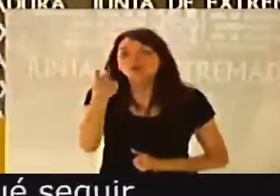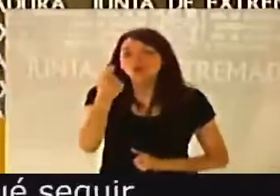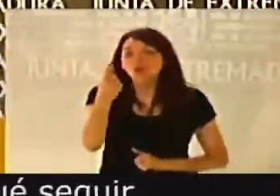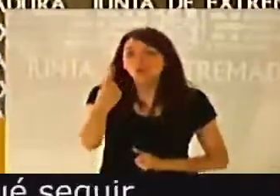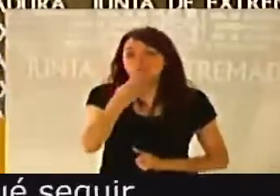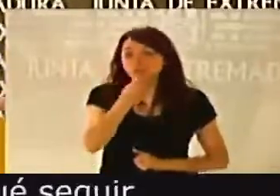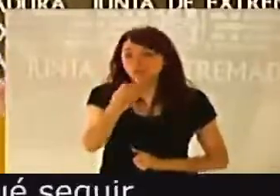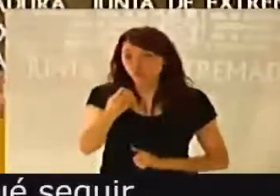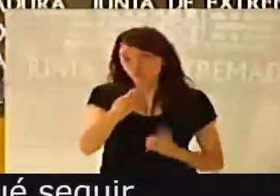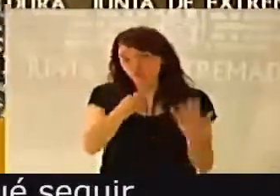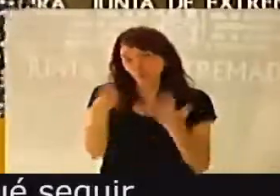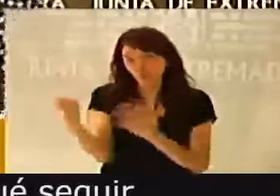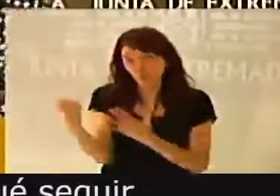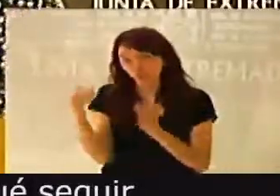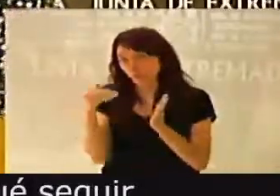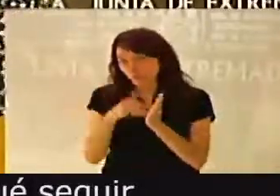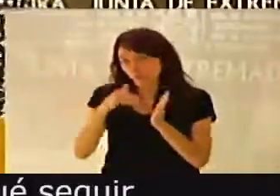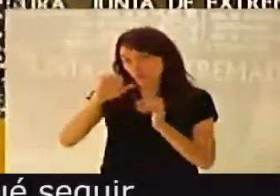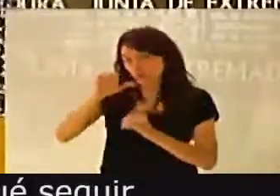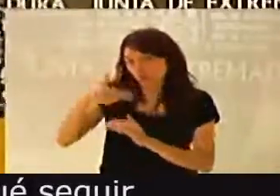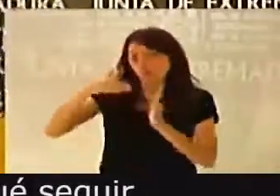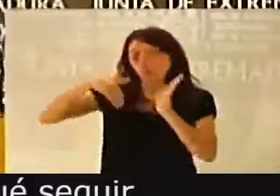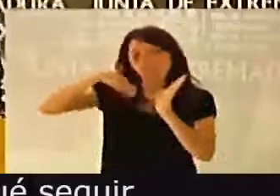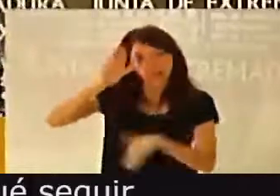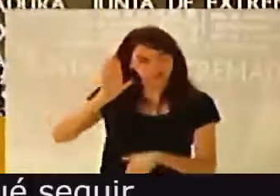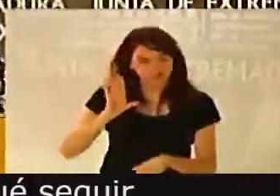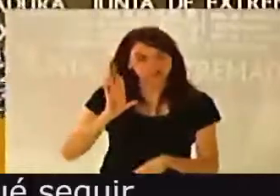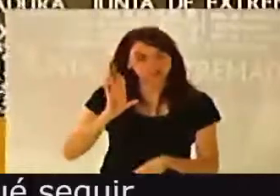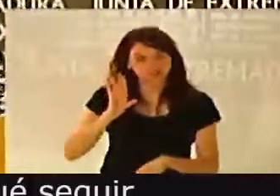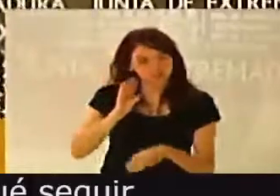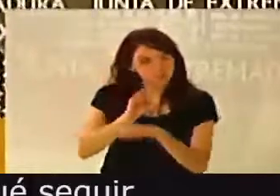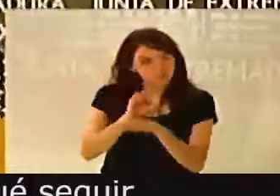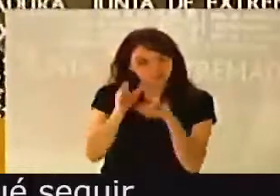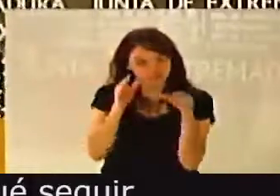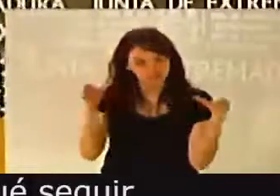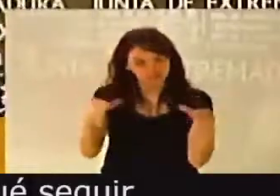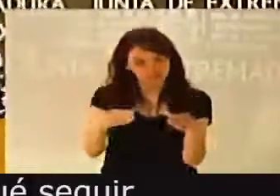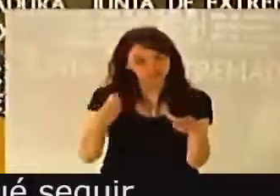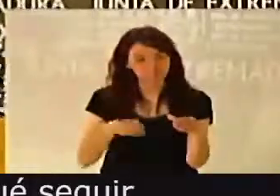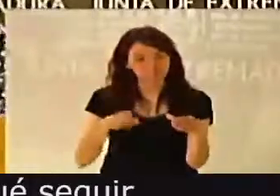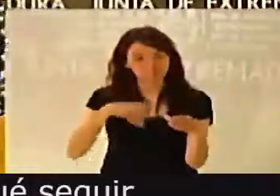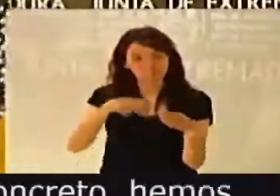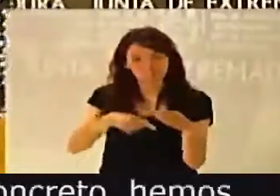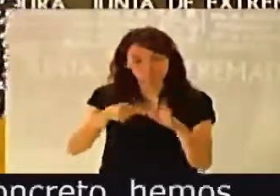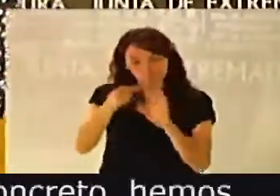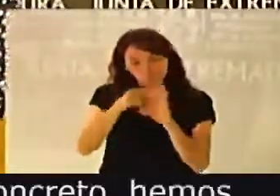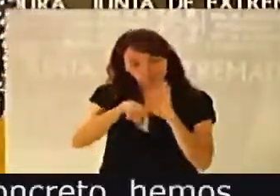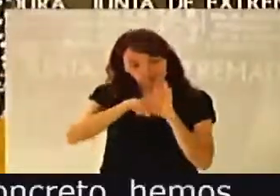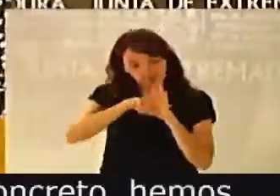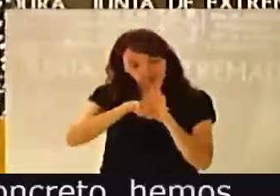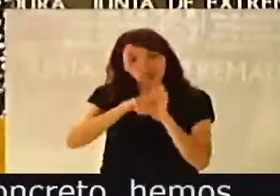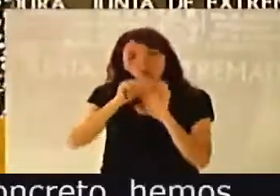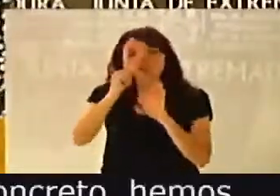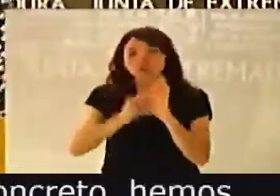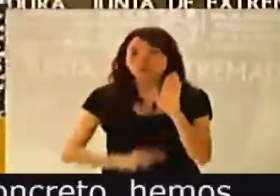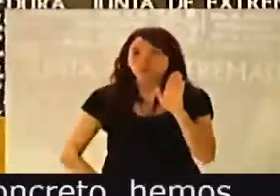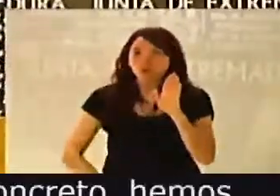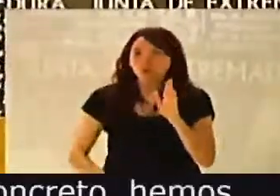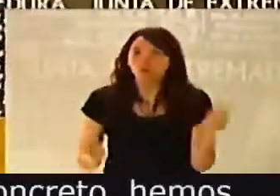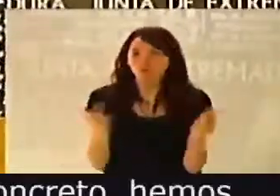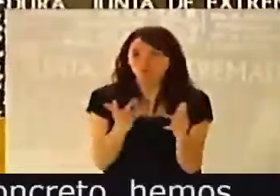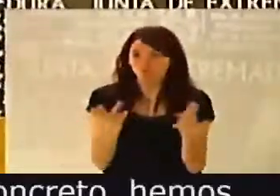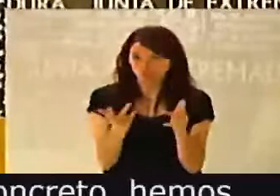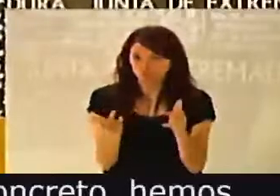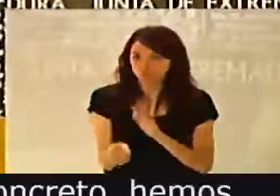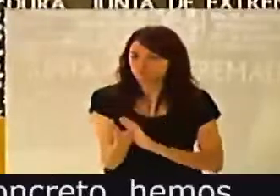1.630.000 euros, más de 1.600.000 euros y en concreto hemos autorizado hoy esa urgente contratación